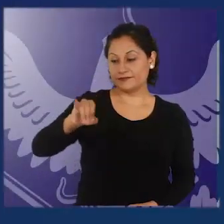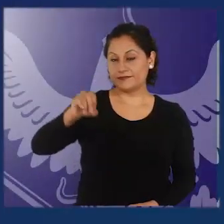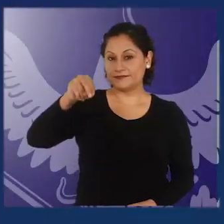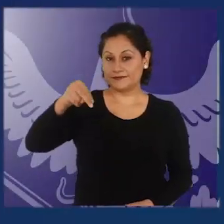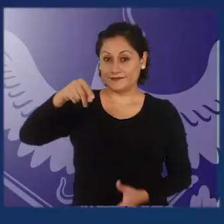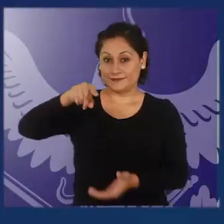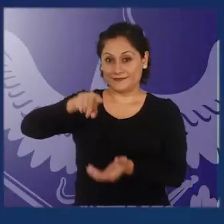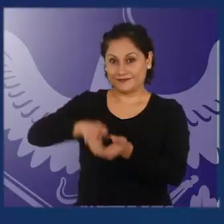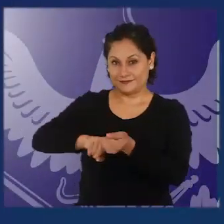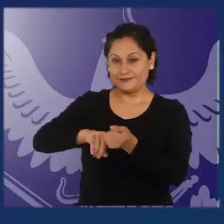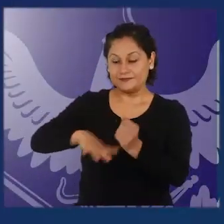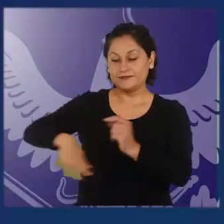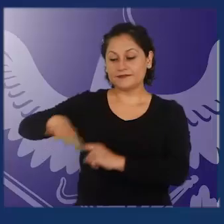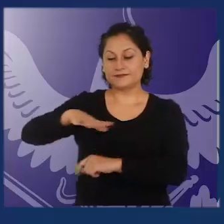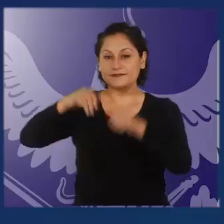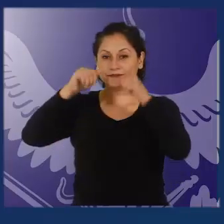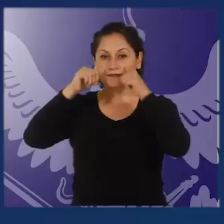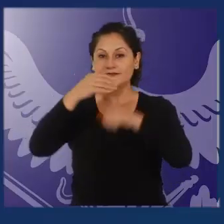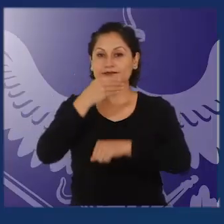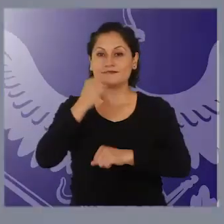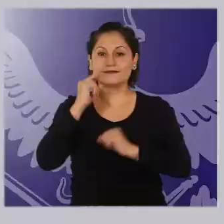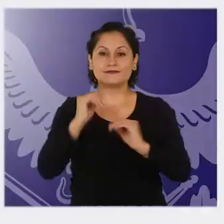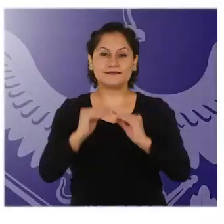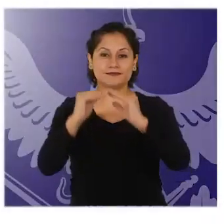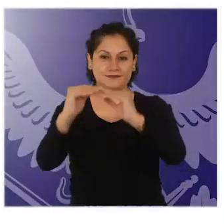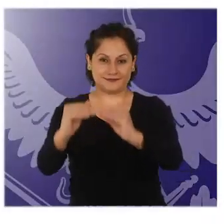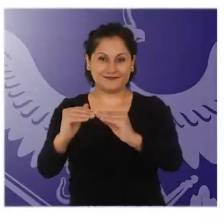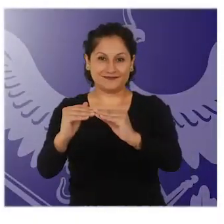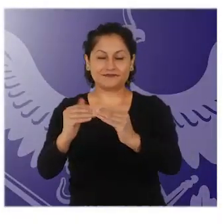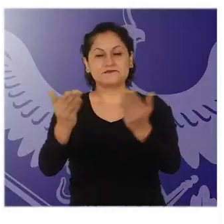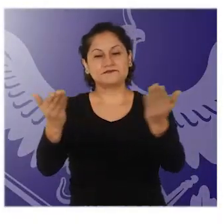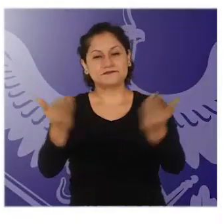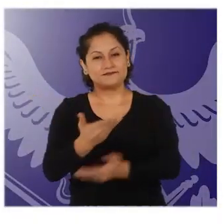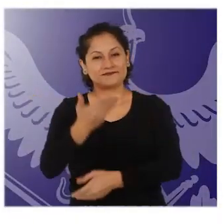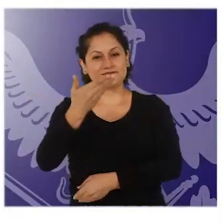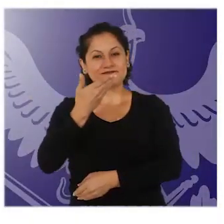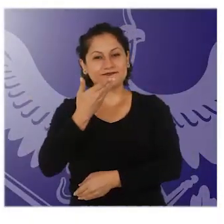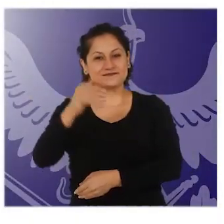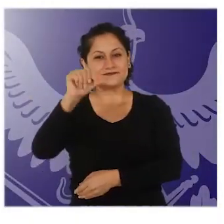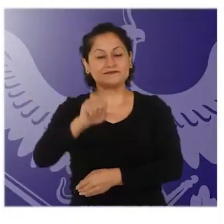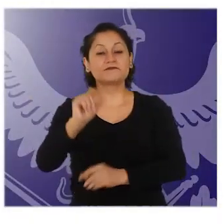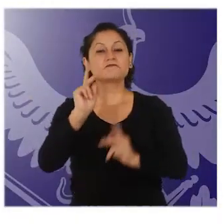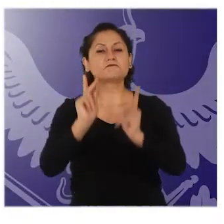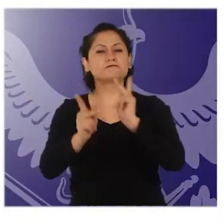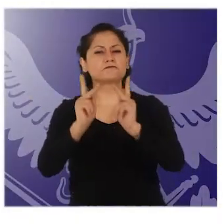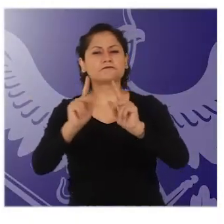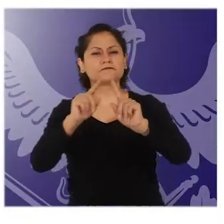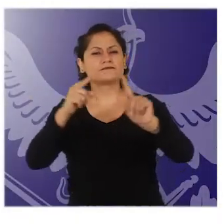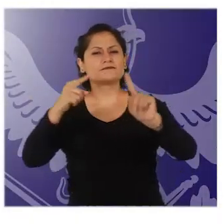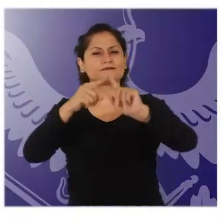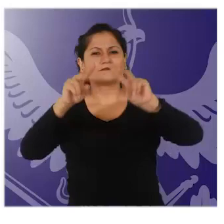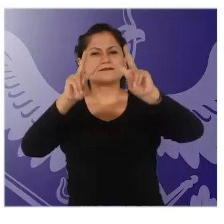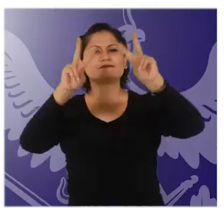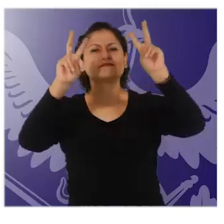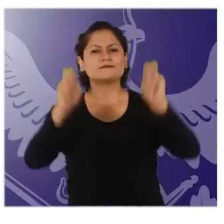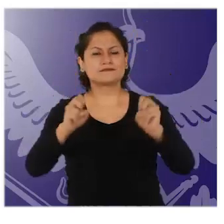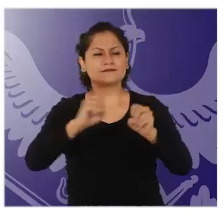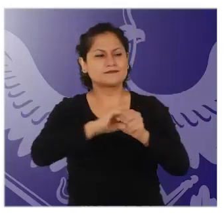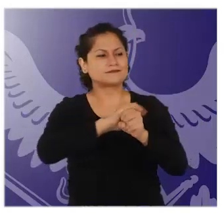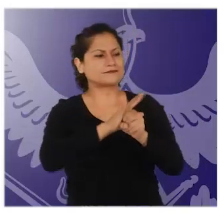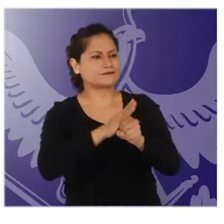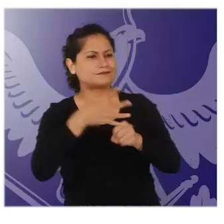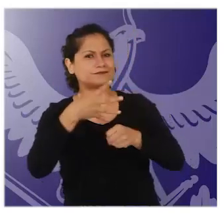La Unidad General de Igualdad de Género de la Suprema Corte de Justicia de la Nación les da la bienvenida a este conversatorio La pandemia desde